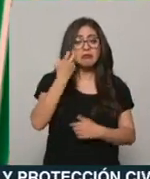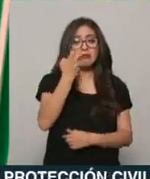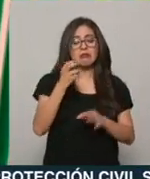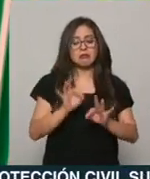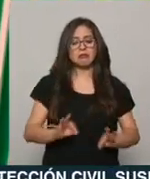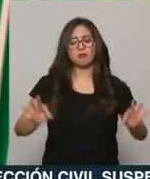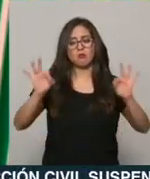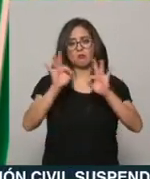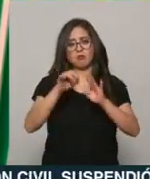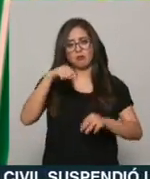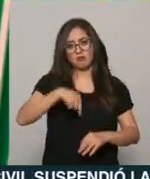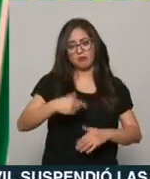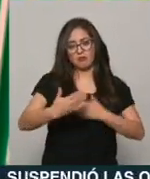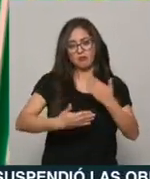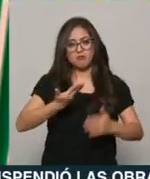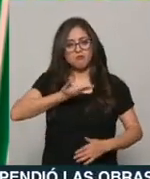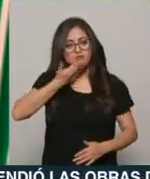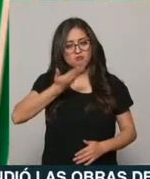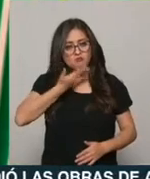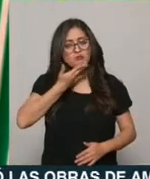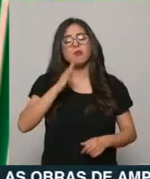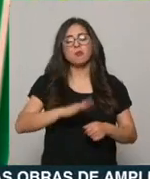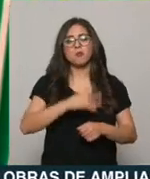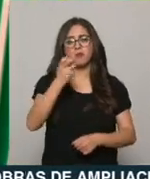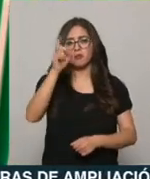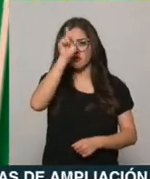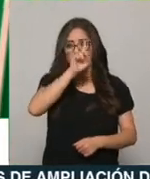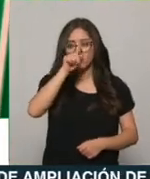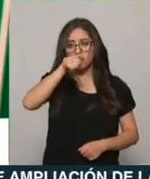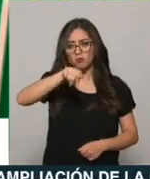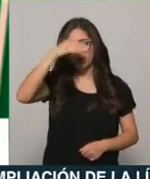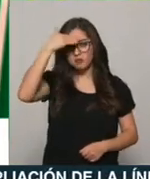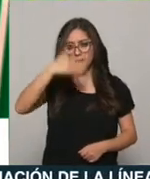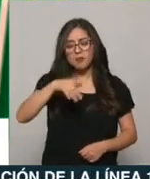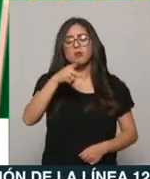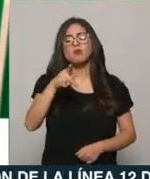herramienta básica en nuestro día a día. Por eso, te recomendamos conocerlas, saber